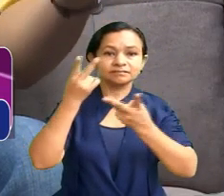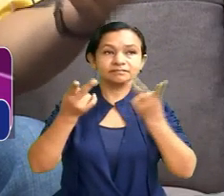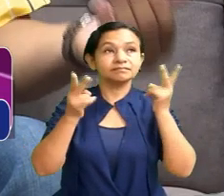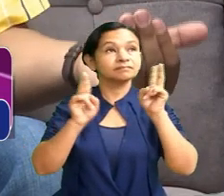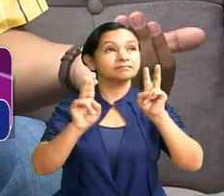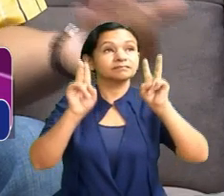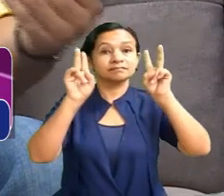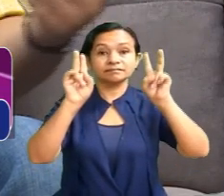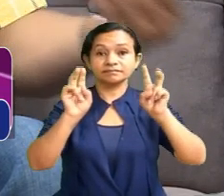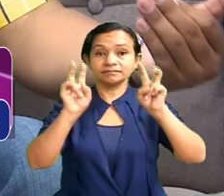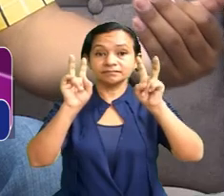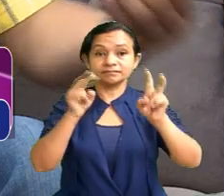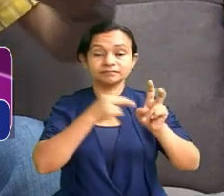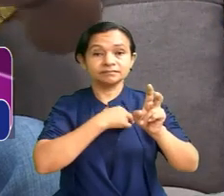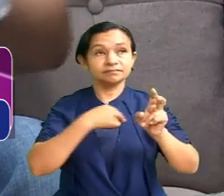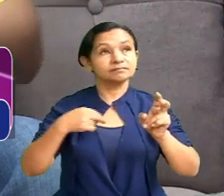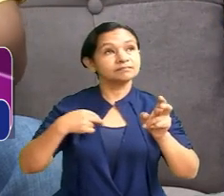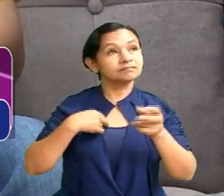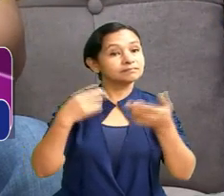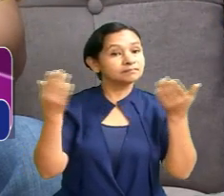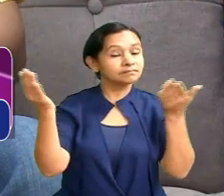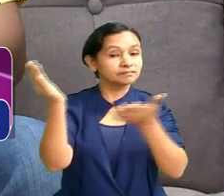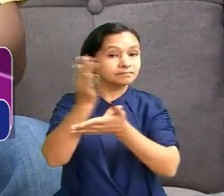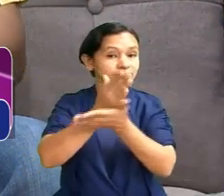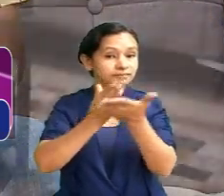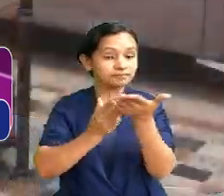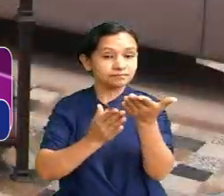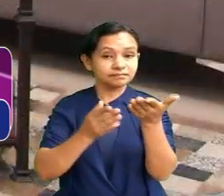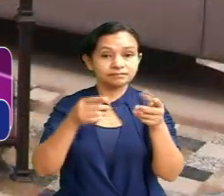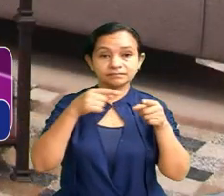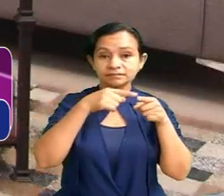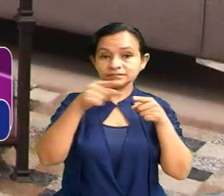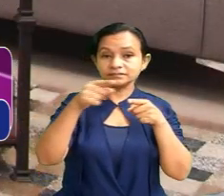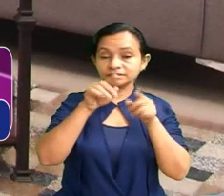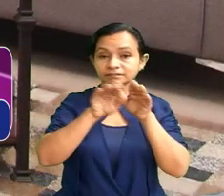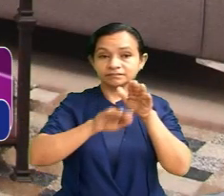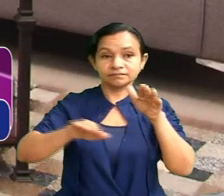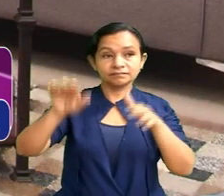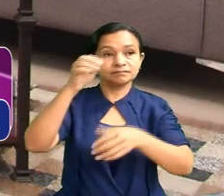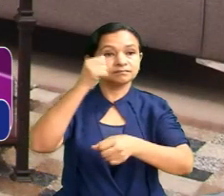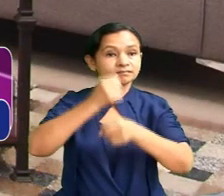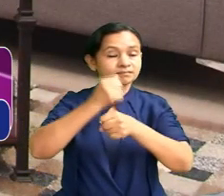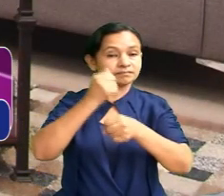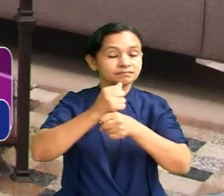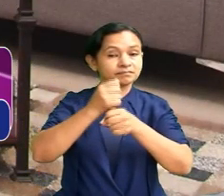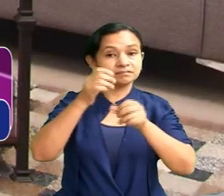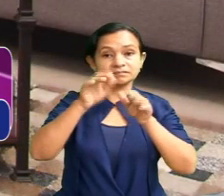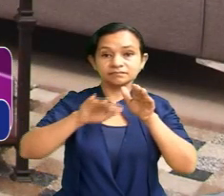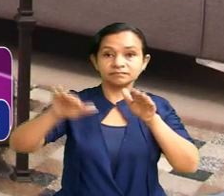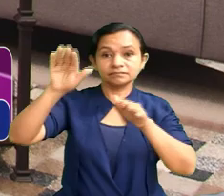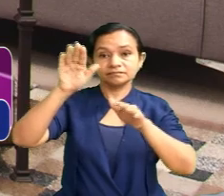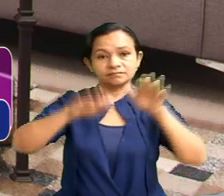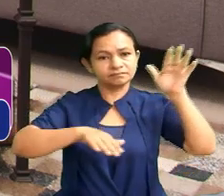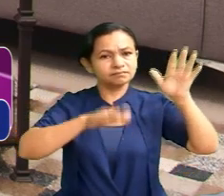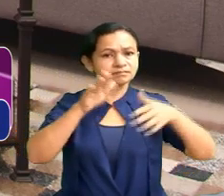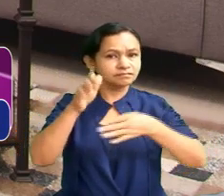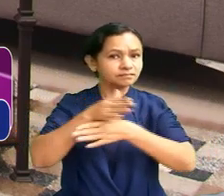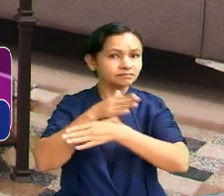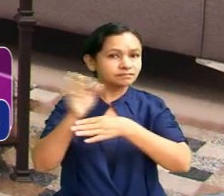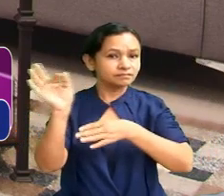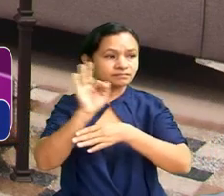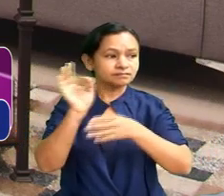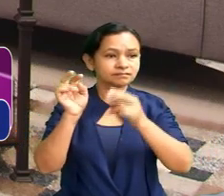obviamente pero usted hay unos municipios que trabajan más hay otros que trabajan menos en síntesis todo entiendo que están